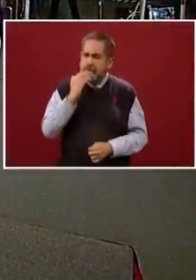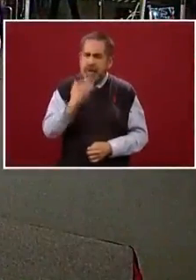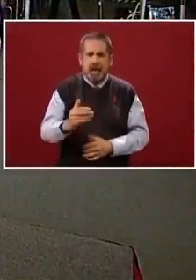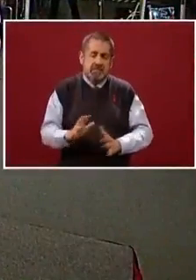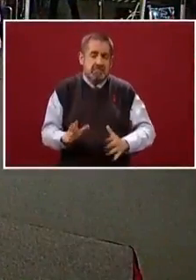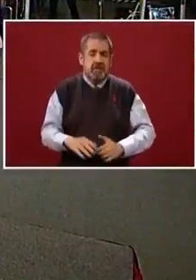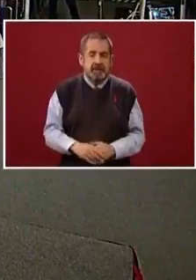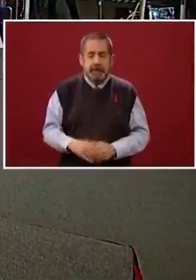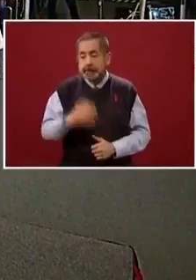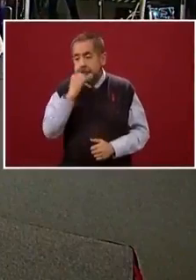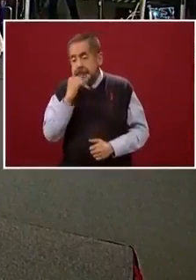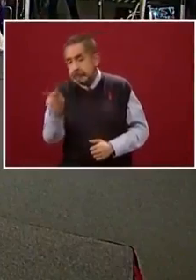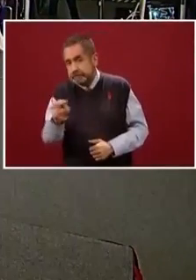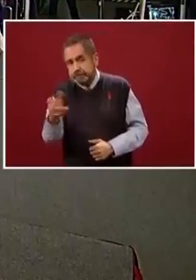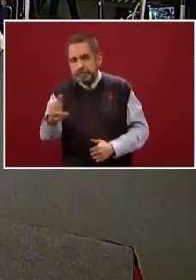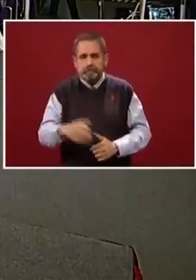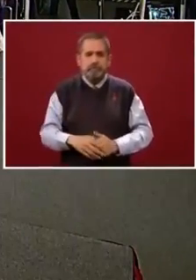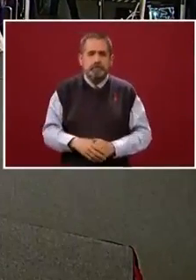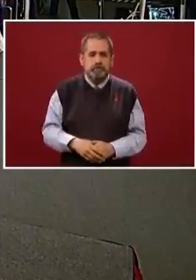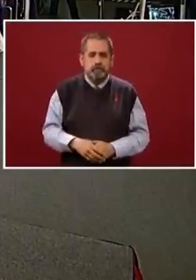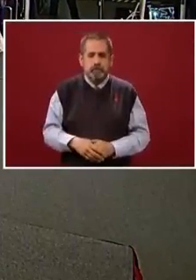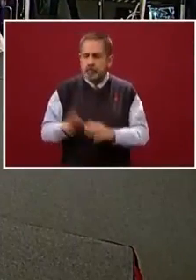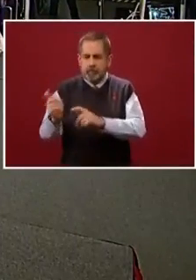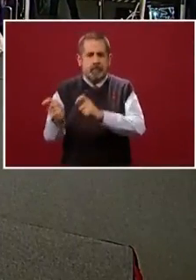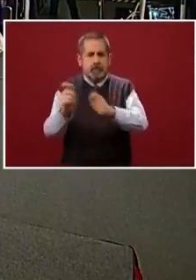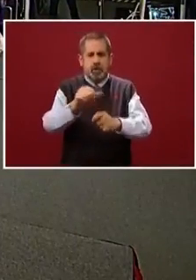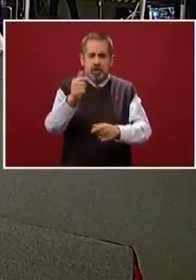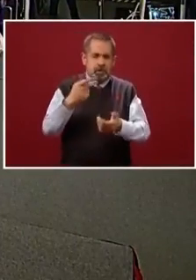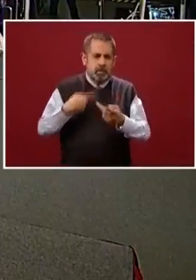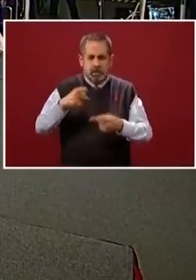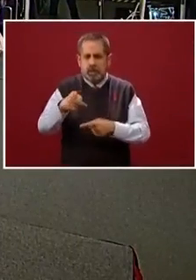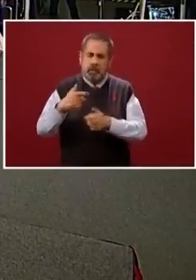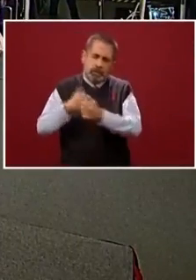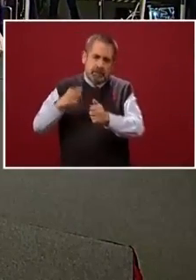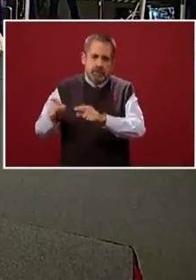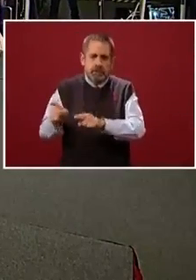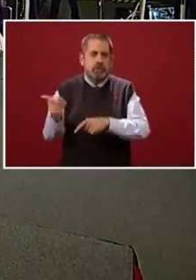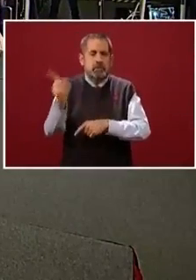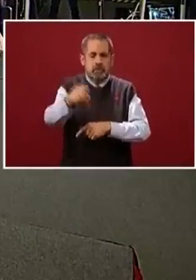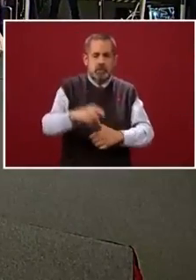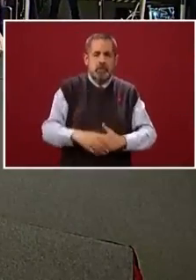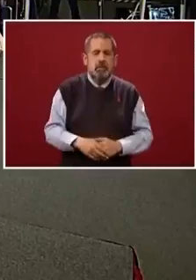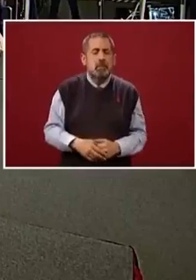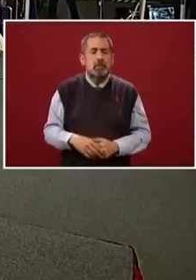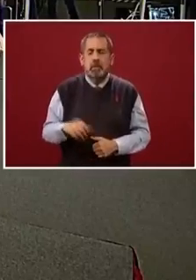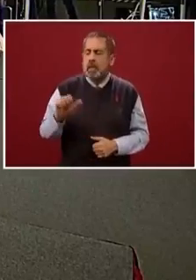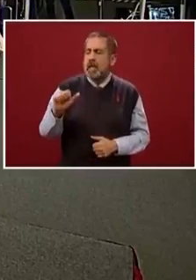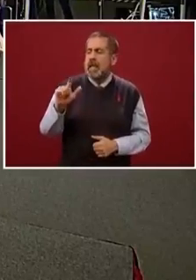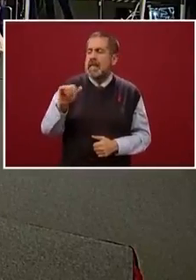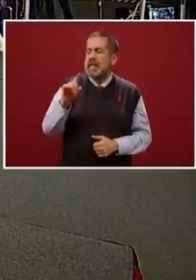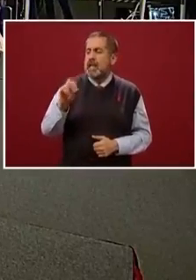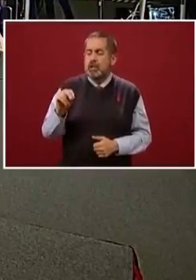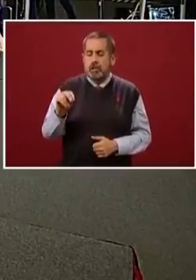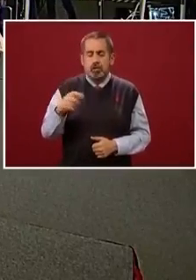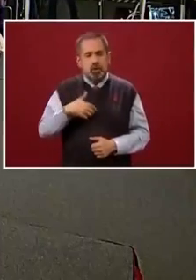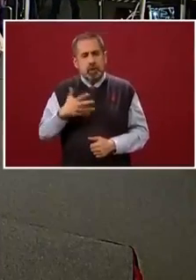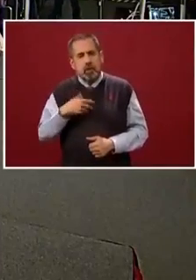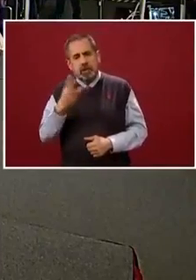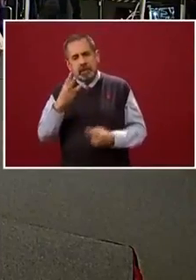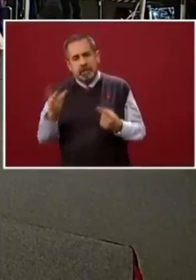Allá atrás. Ah, no, perdón, estaban ustedes. Ya, hay que dar la palabra a otros porque si no nos atascamos. Alejandro Arcos, Plenunia. Yo tengo tres